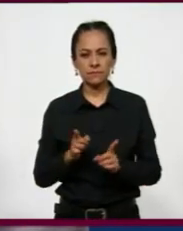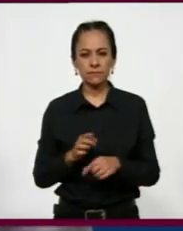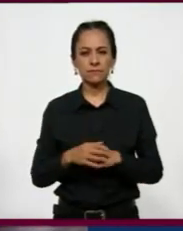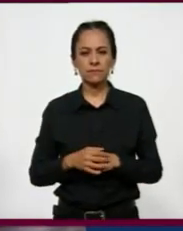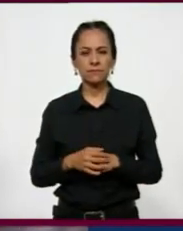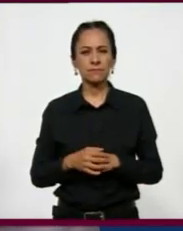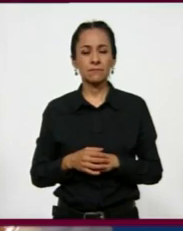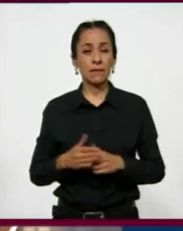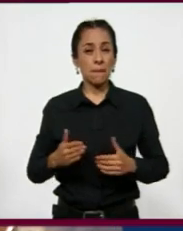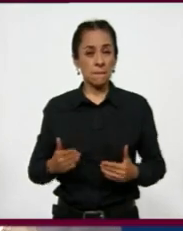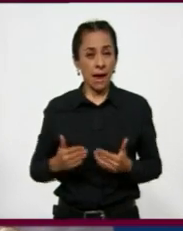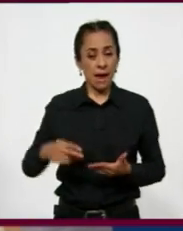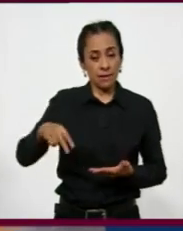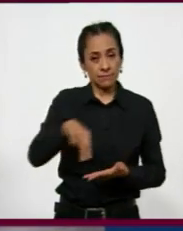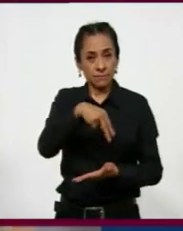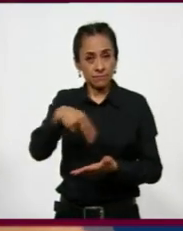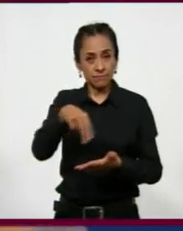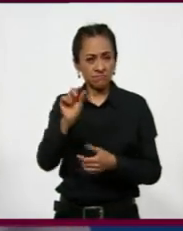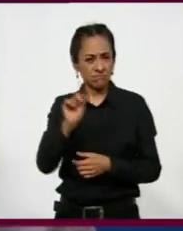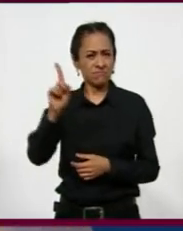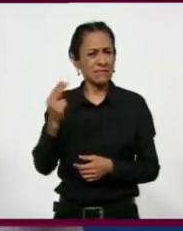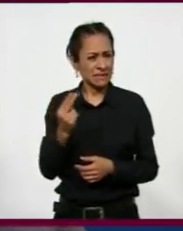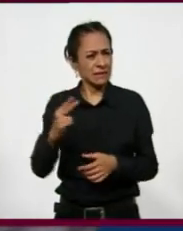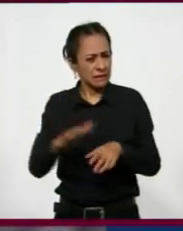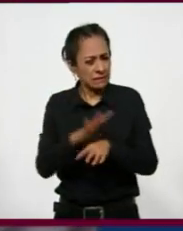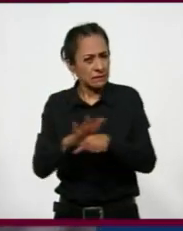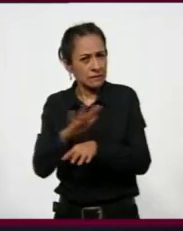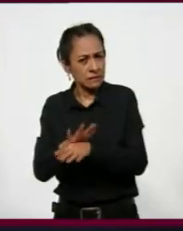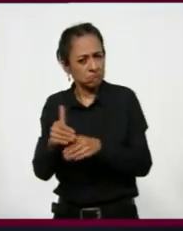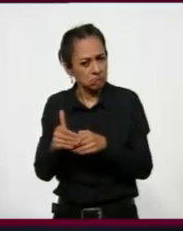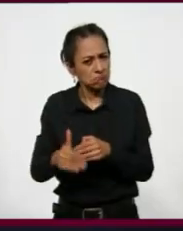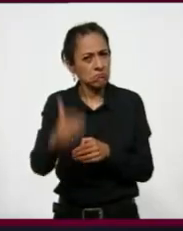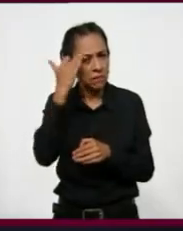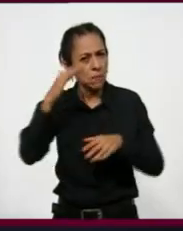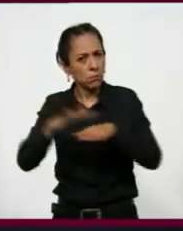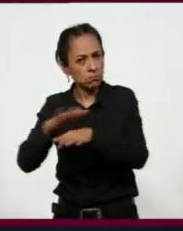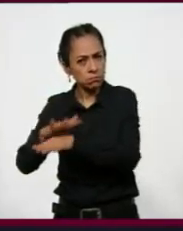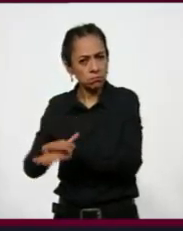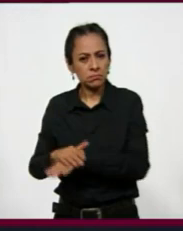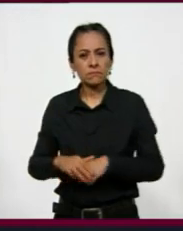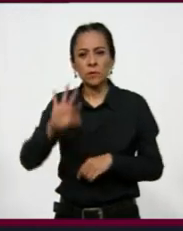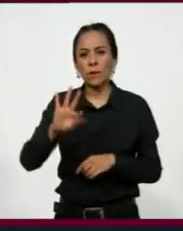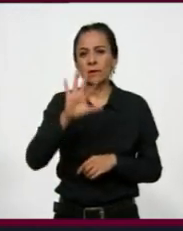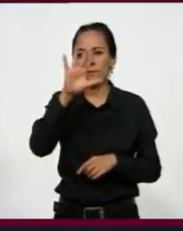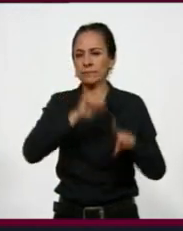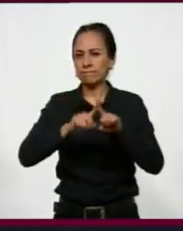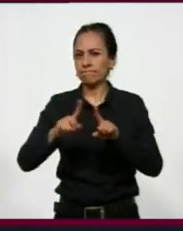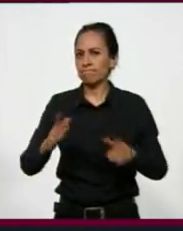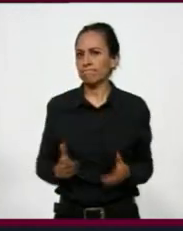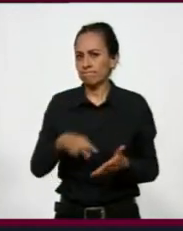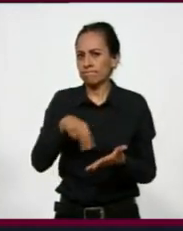La danza académica necesita renovarse cada tanto tiempo. Al frente de 45 bailarines de